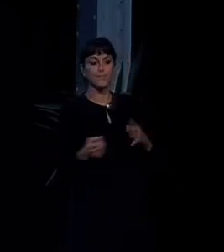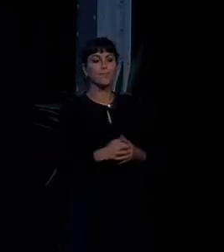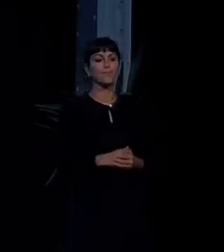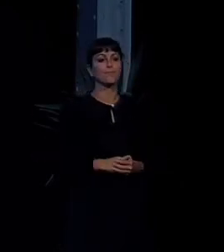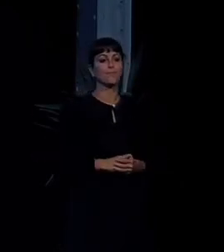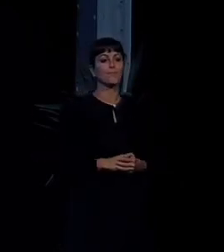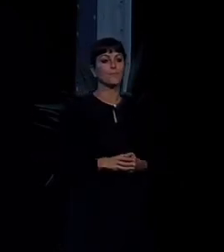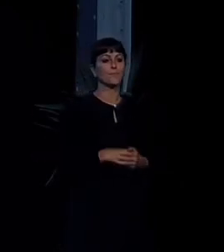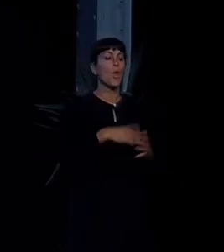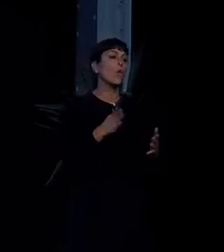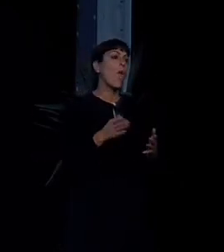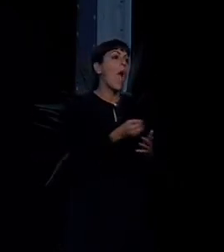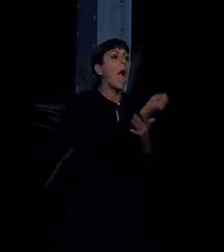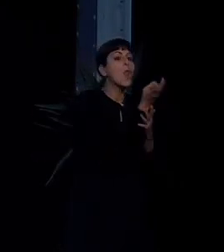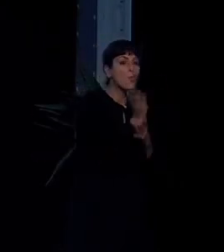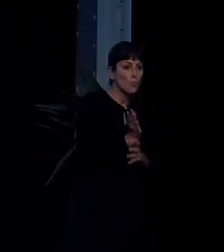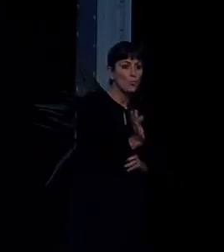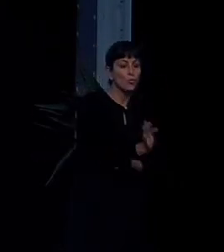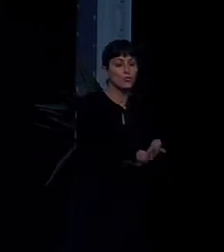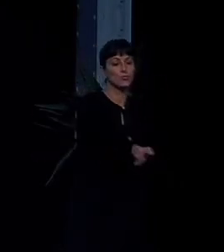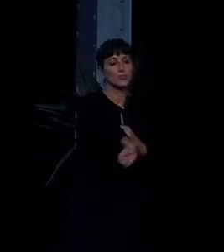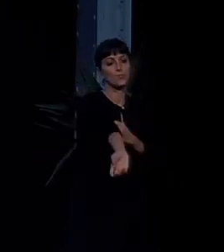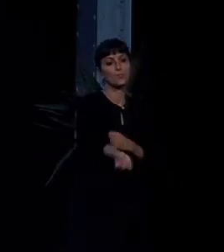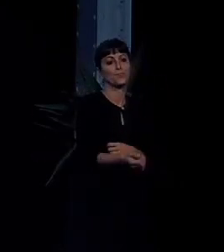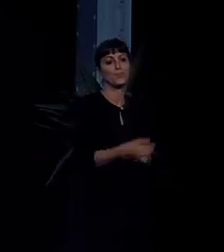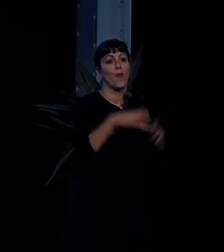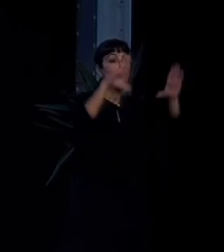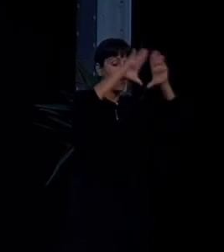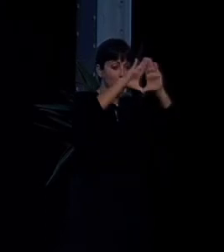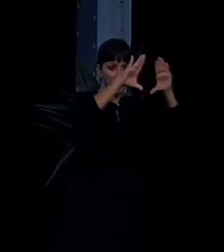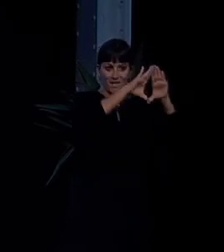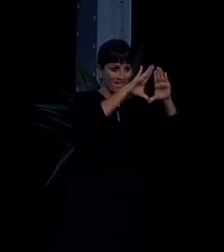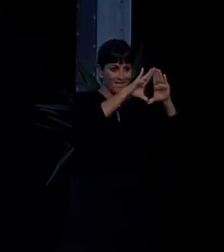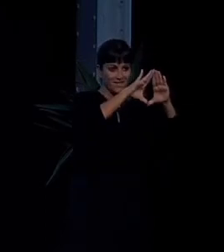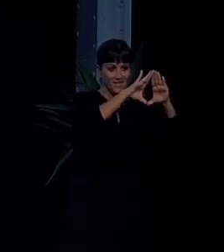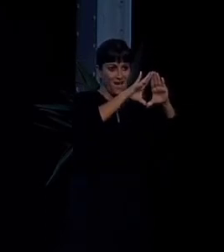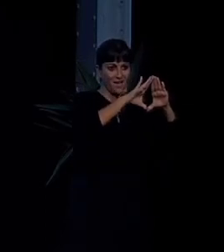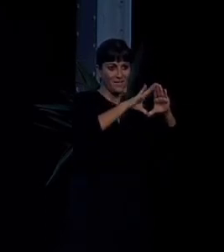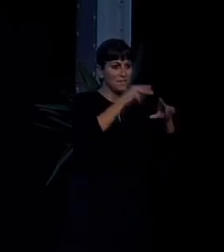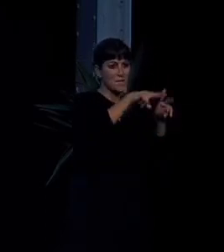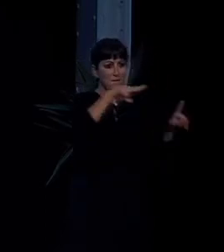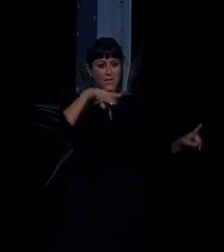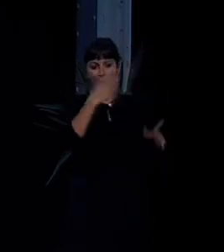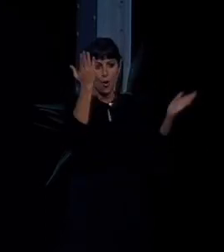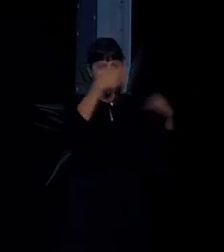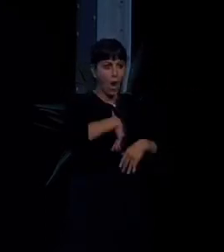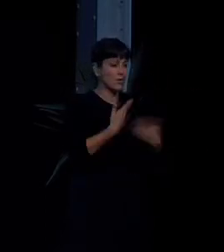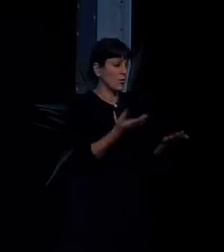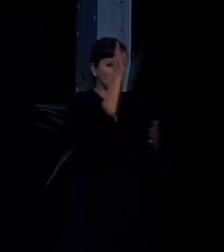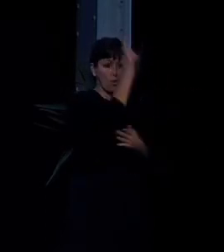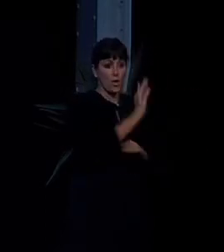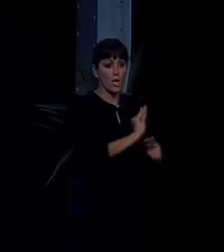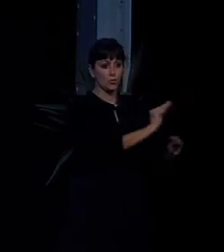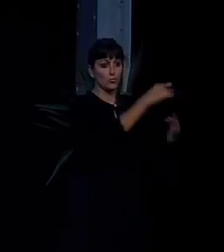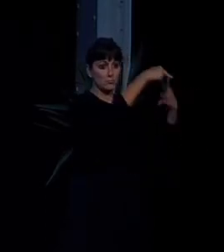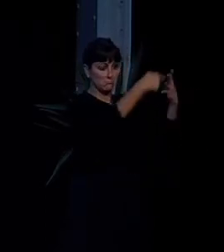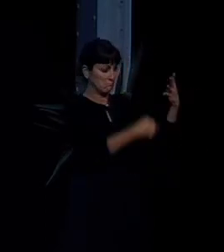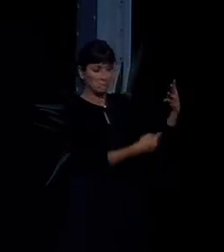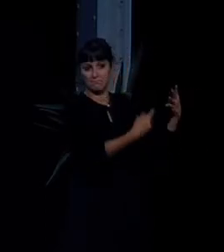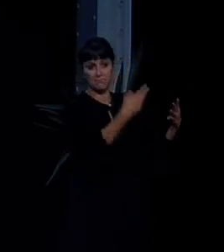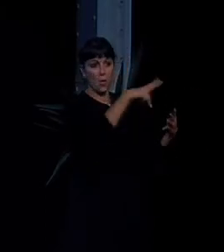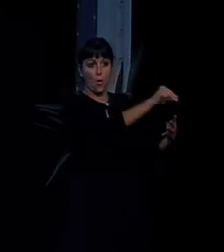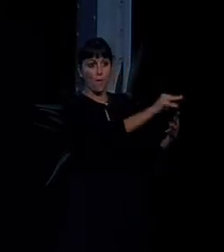tienen perspectiva feminista, ¿no? Entonces, a mí, en este sentido, su teoría no me sirve para nada. O sea, no me sirve